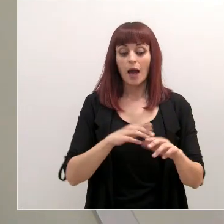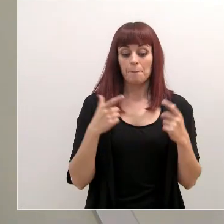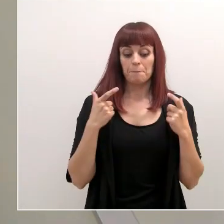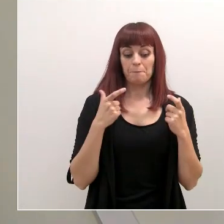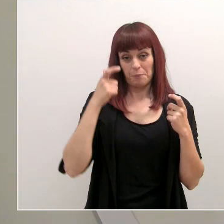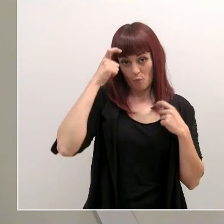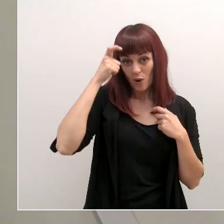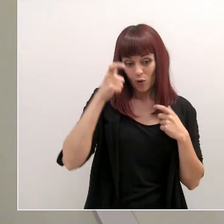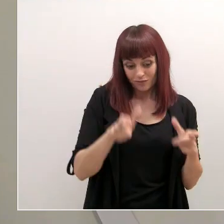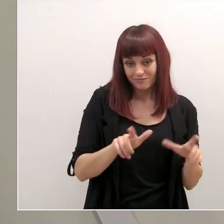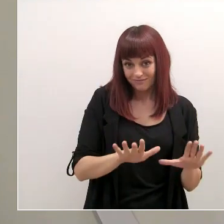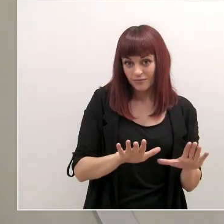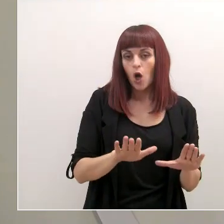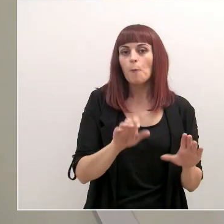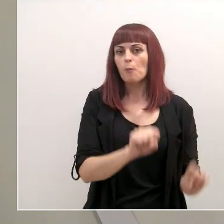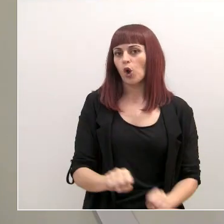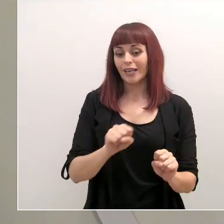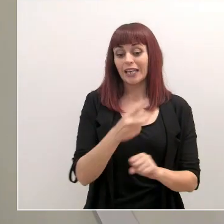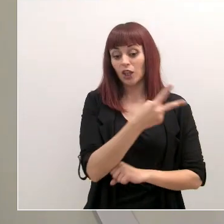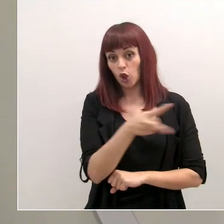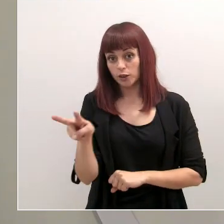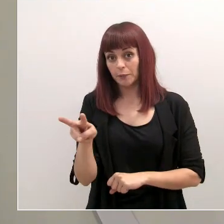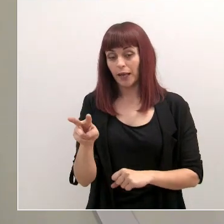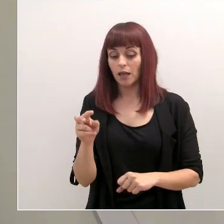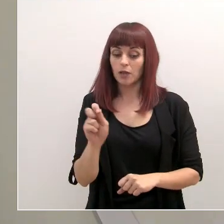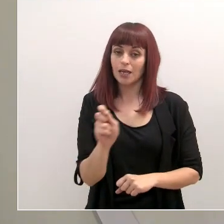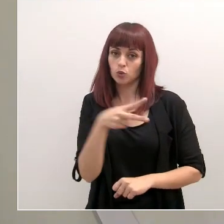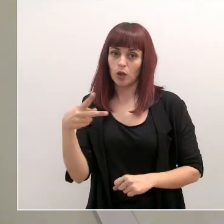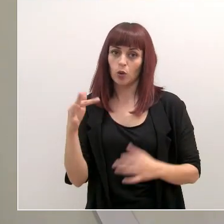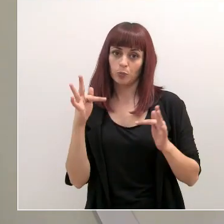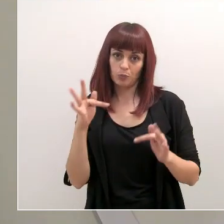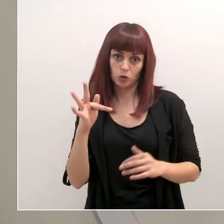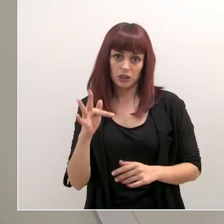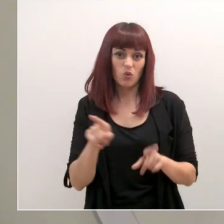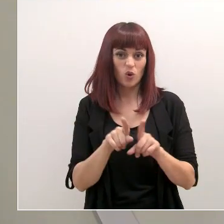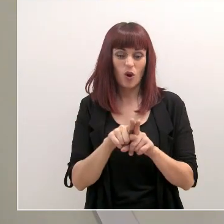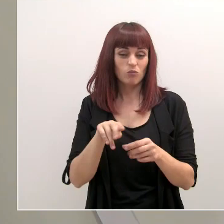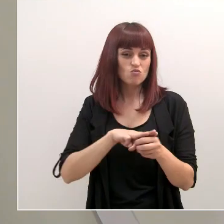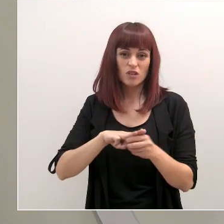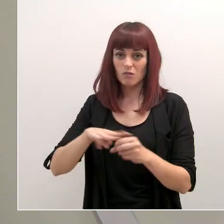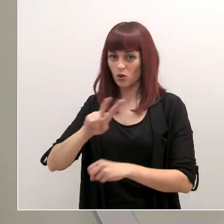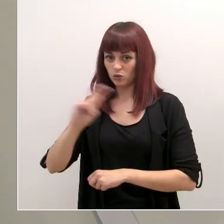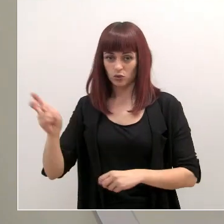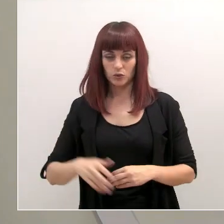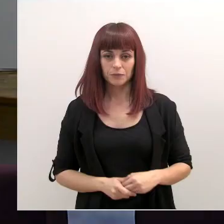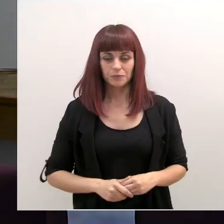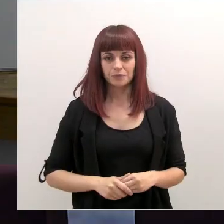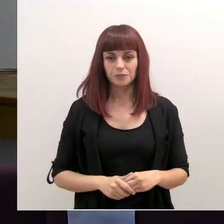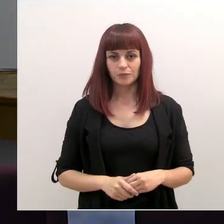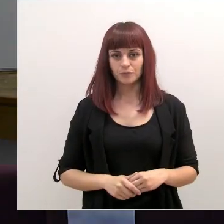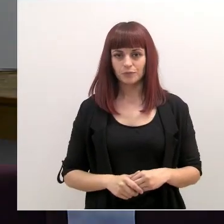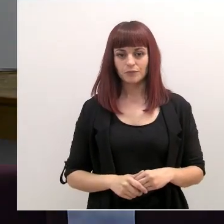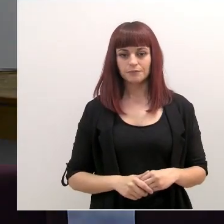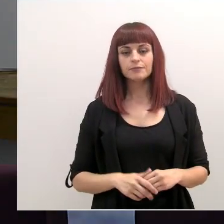población y que en 2 semanas podamos tener resultados favorables, como ha ocurrido con otros municipios.